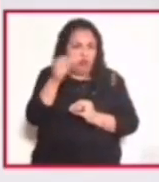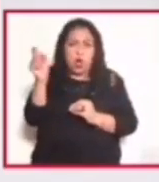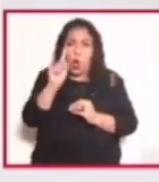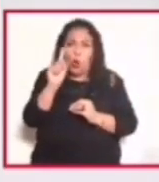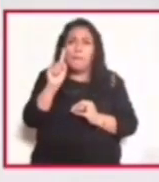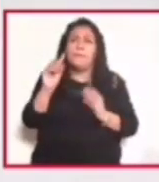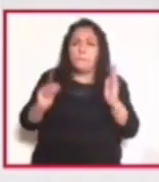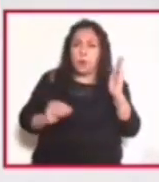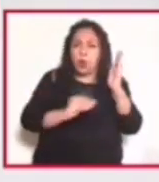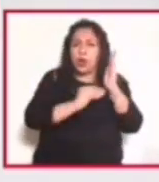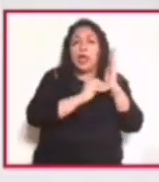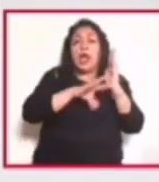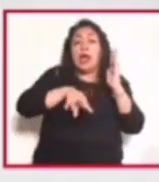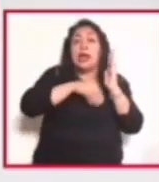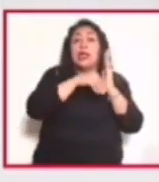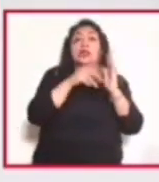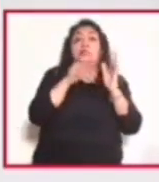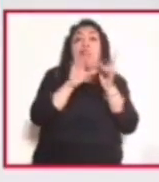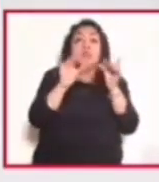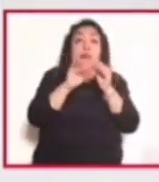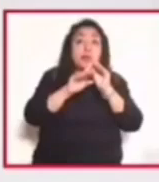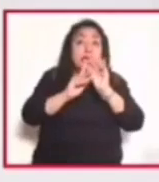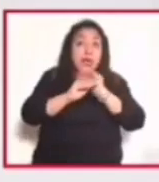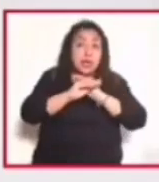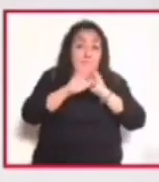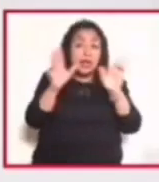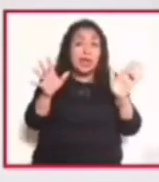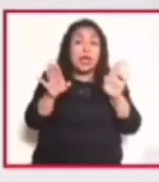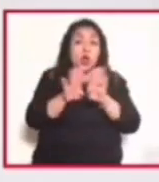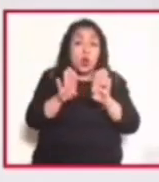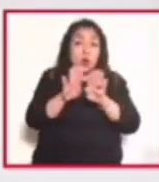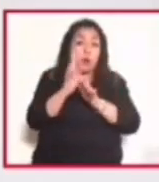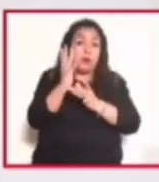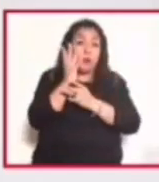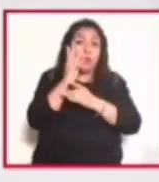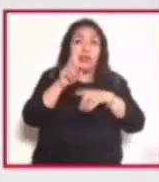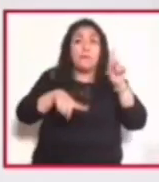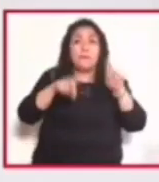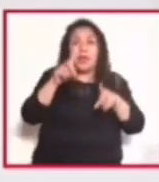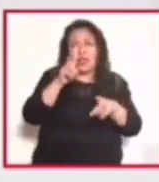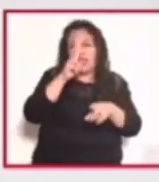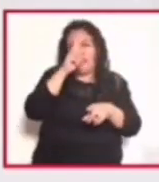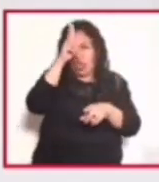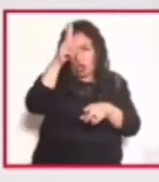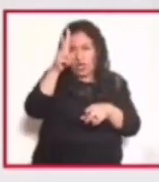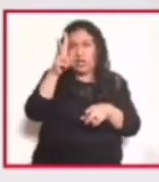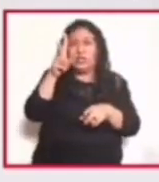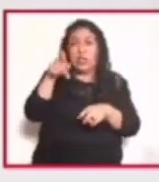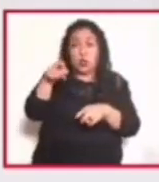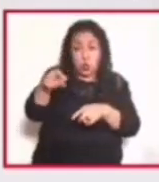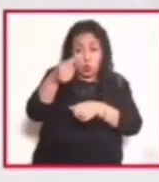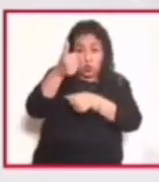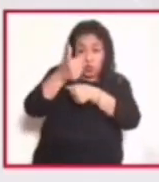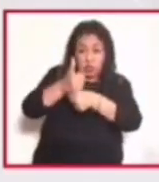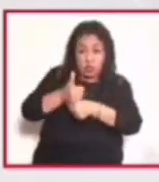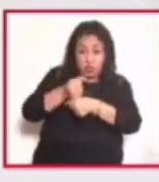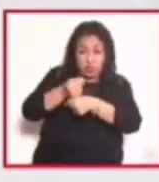anexo en donde se va a explicar claramente, de acuerdo al tipo de violencia que sufriste,